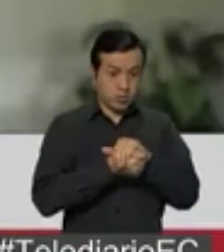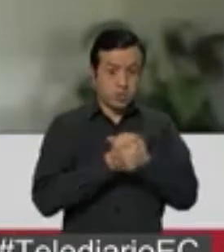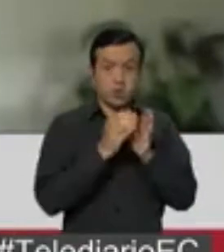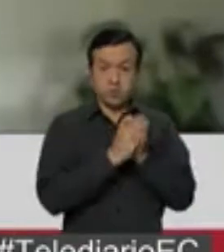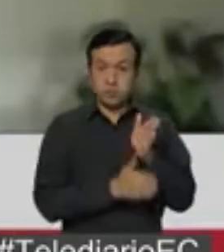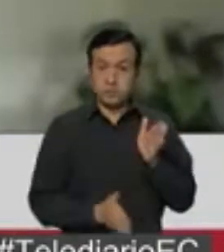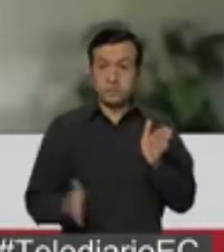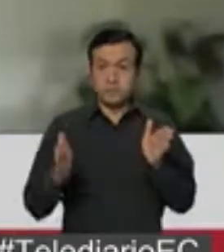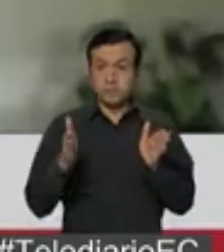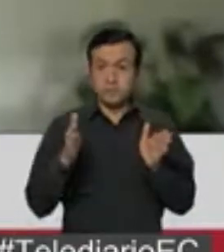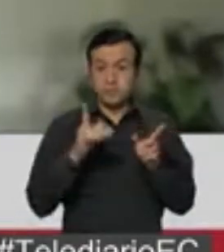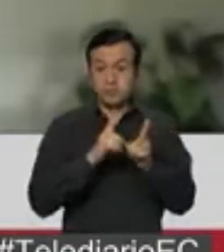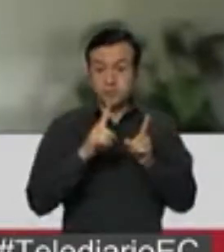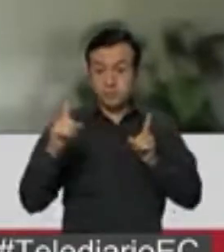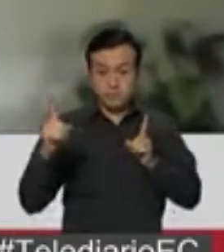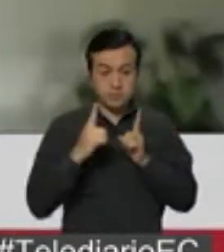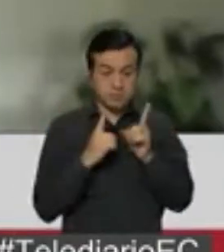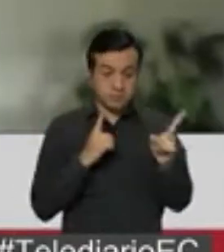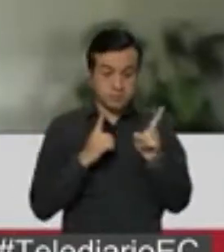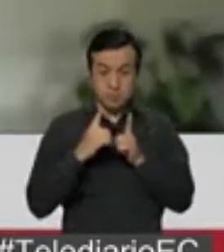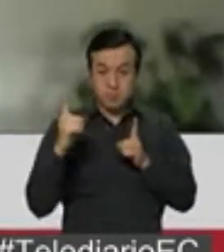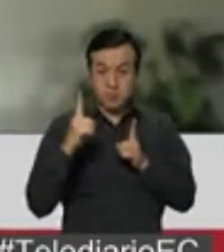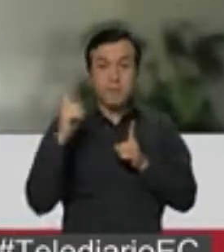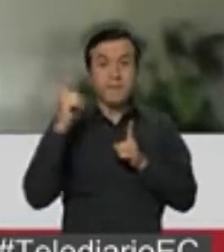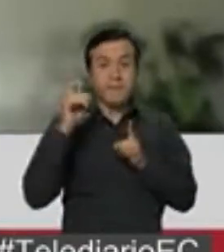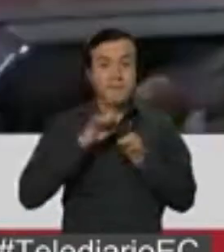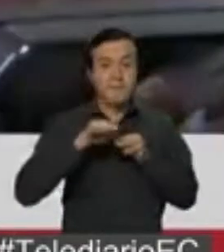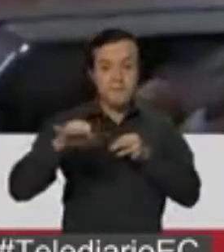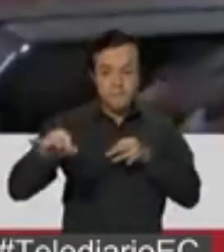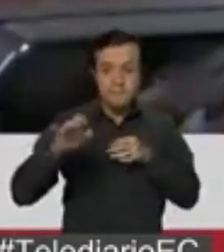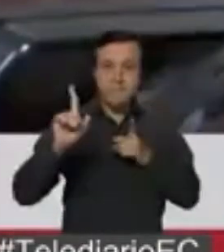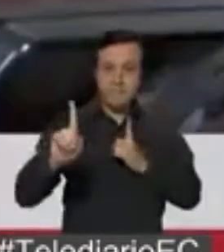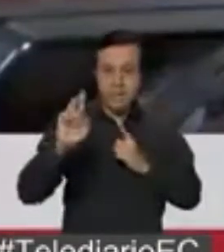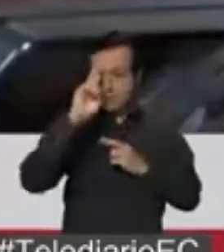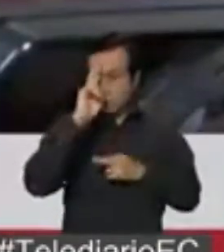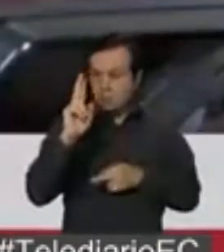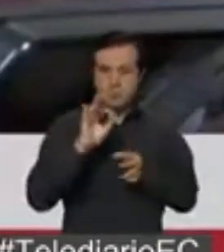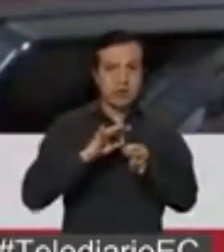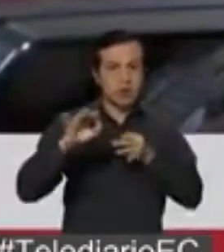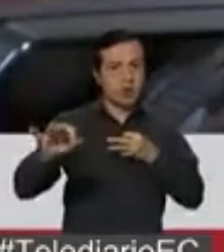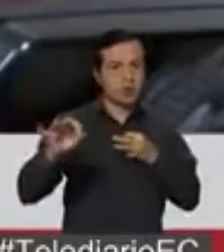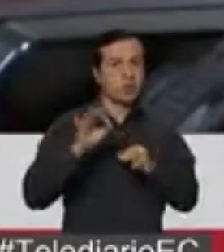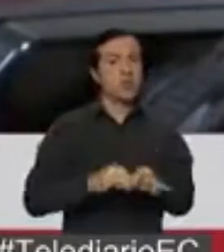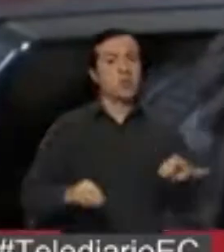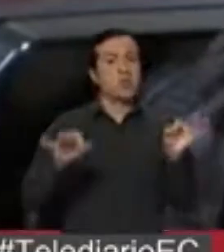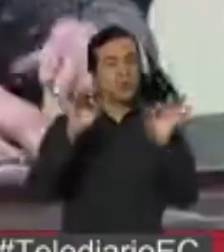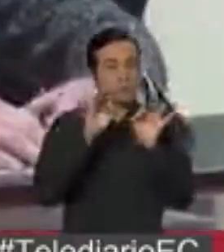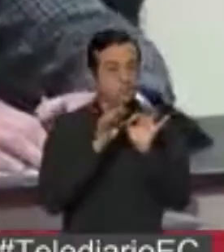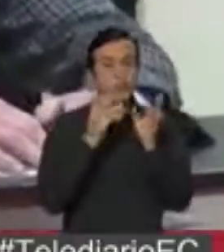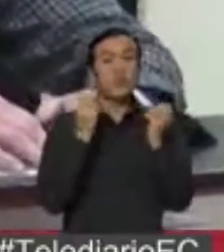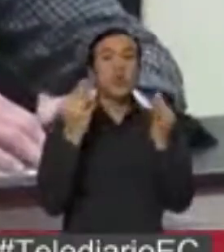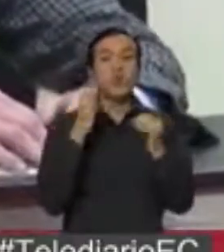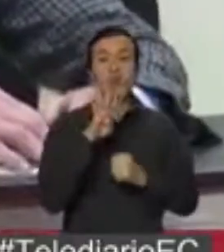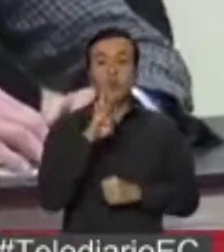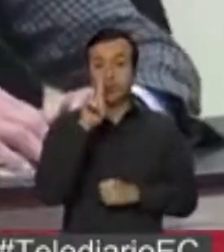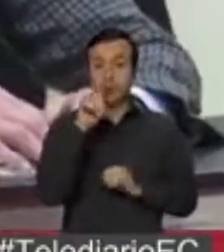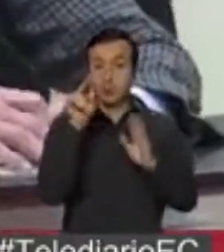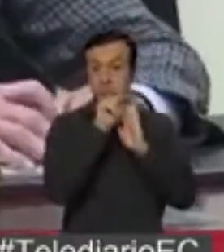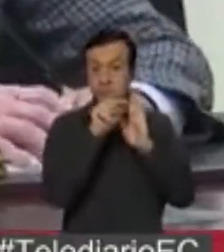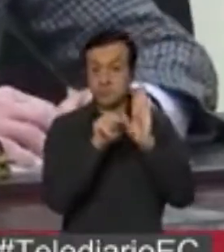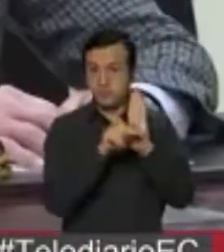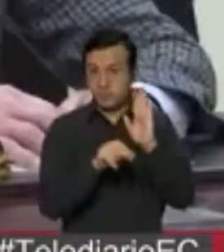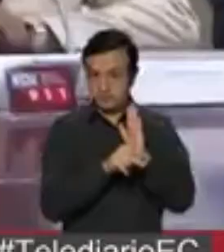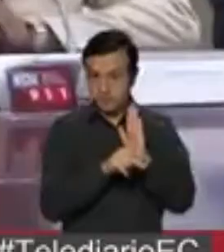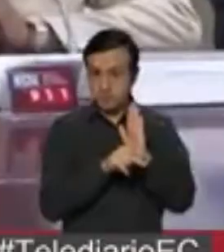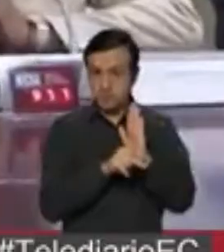distanciamiento, requerimos mayor disciplina de los ciudadanos. Informó además que el COE aprobó 41 protocolos desde